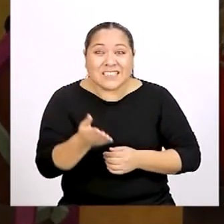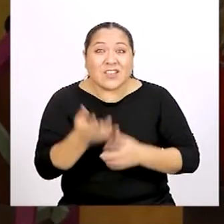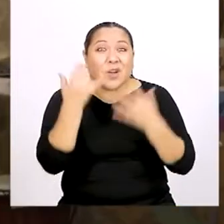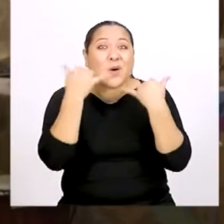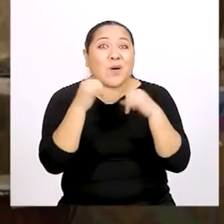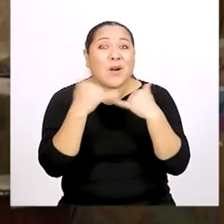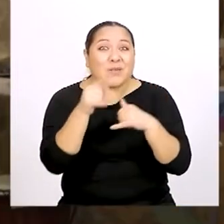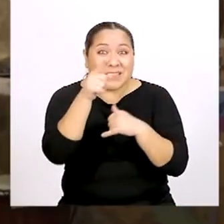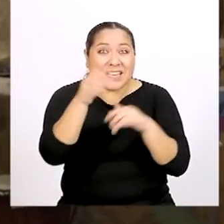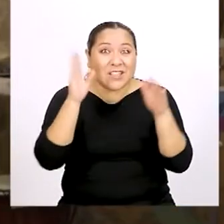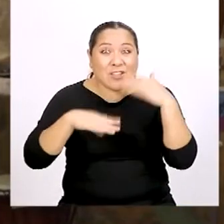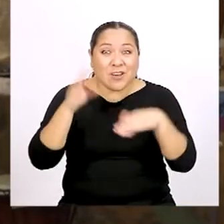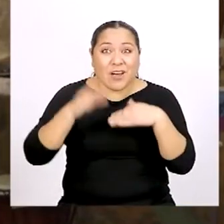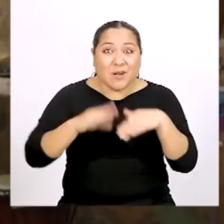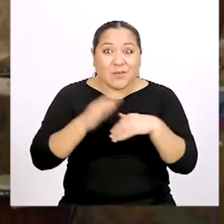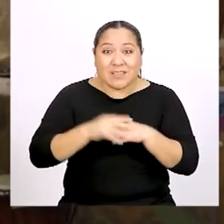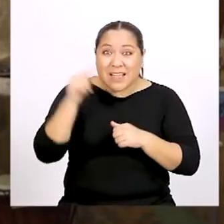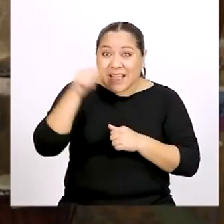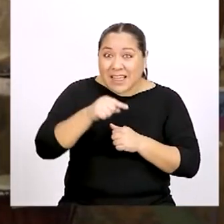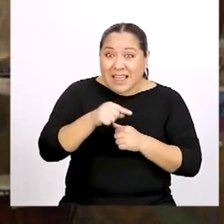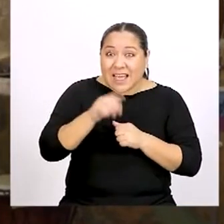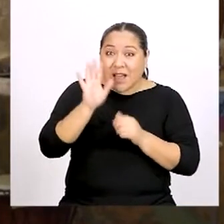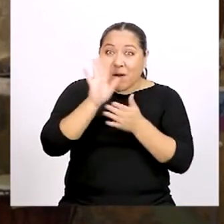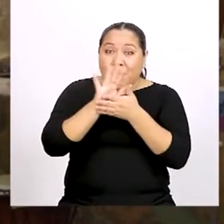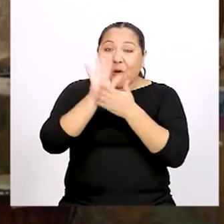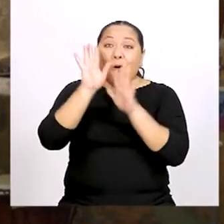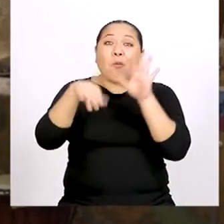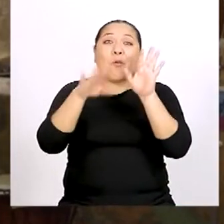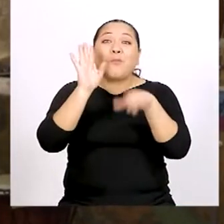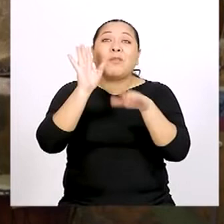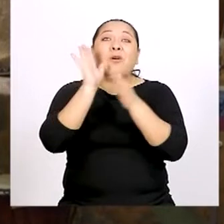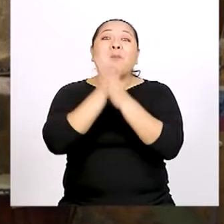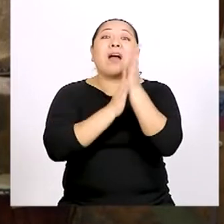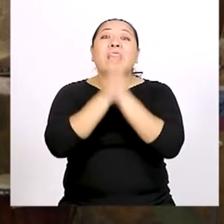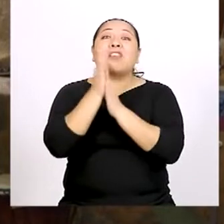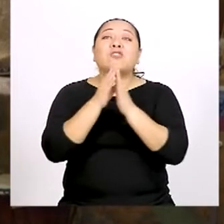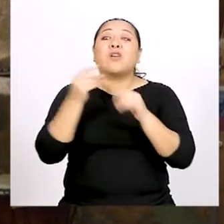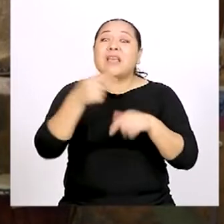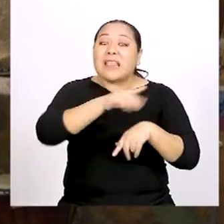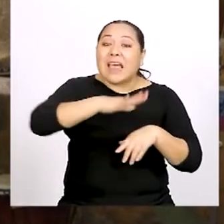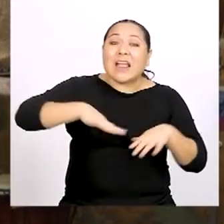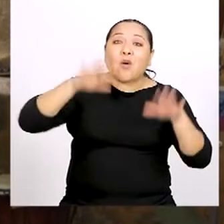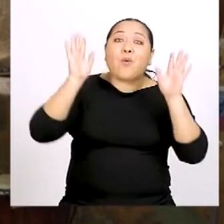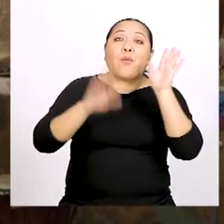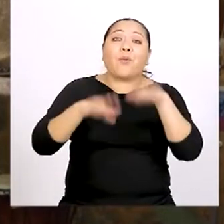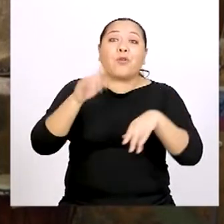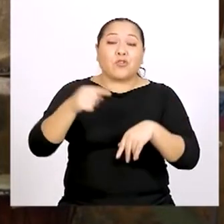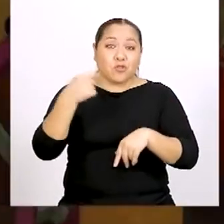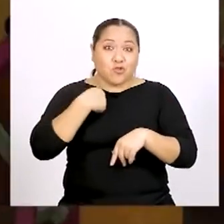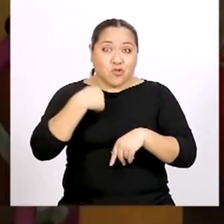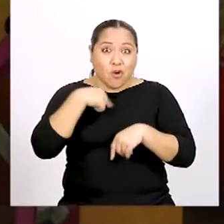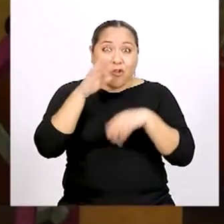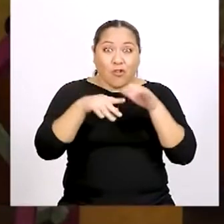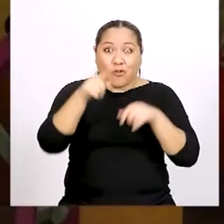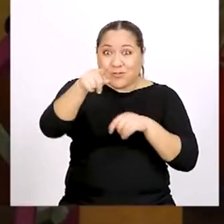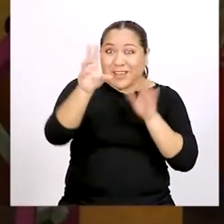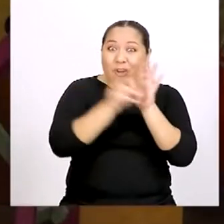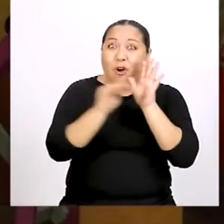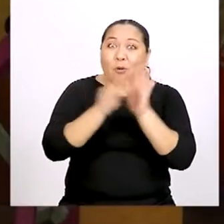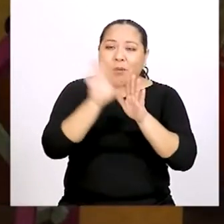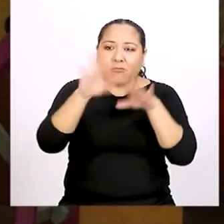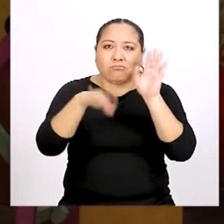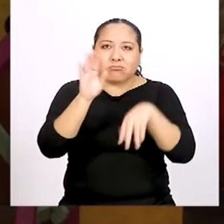Niñas, niños, jugamos a que tocamos el yembé. Así, moviendo las manos en el aire. Cuando yo toco,